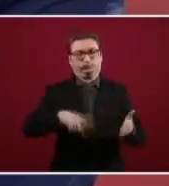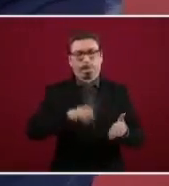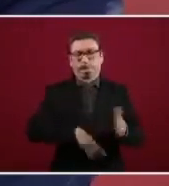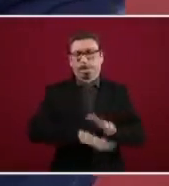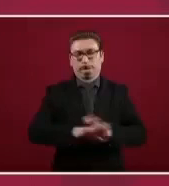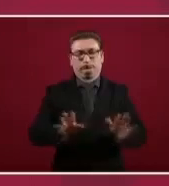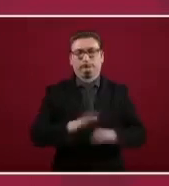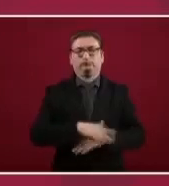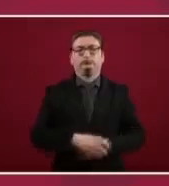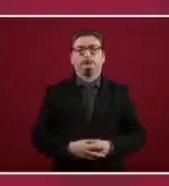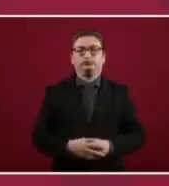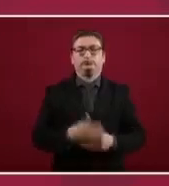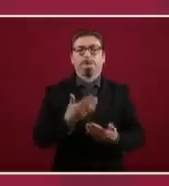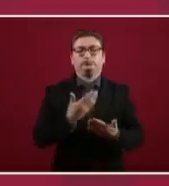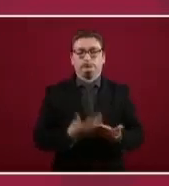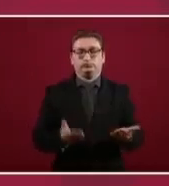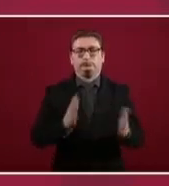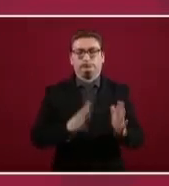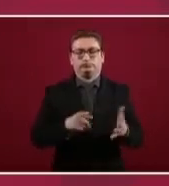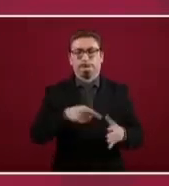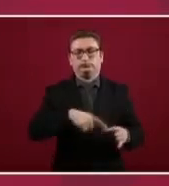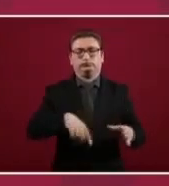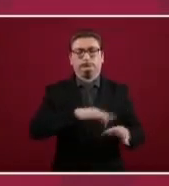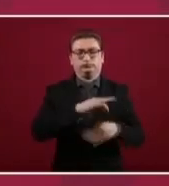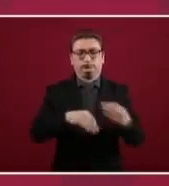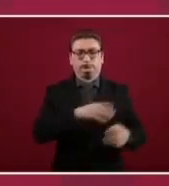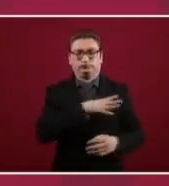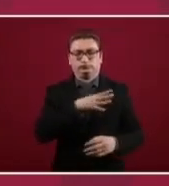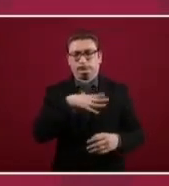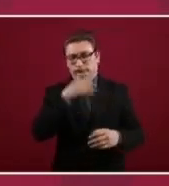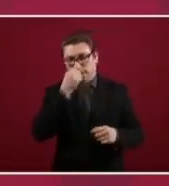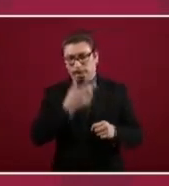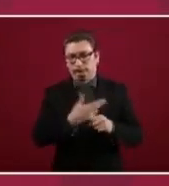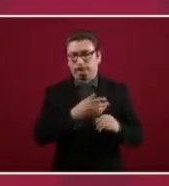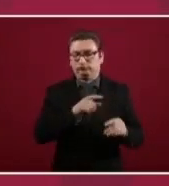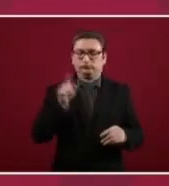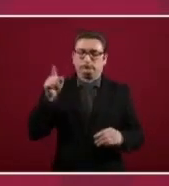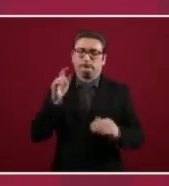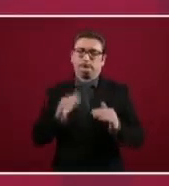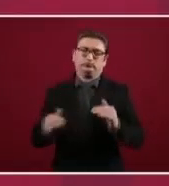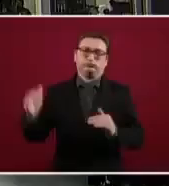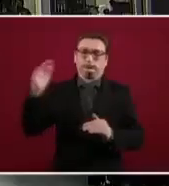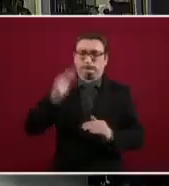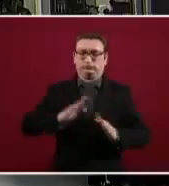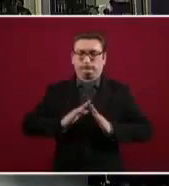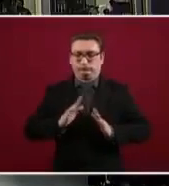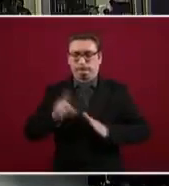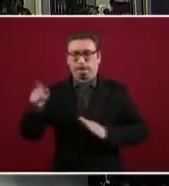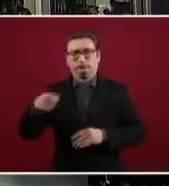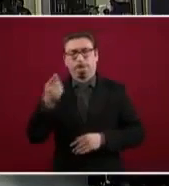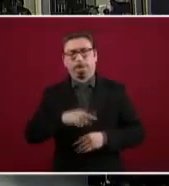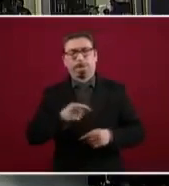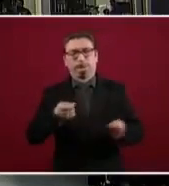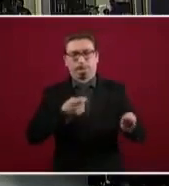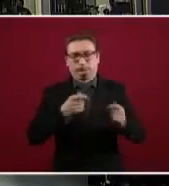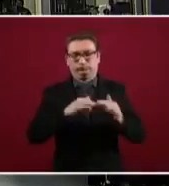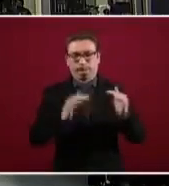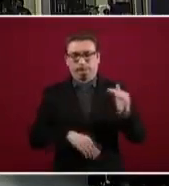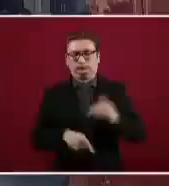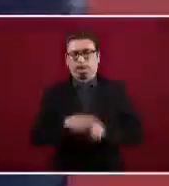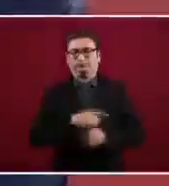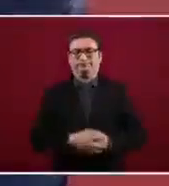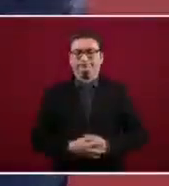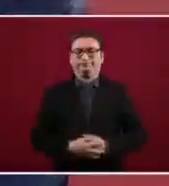ahora el general secretario es el que decide sobre esto esa es la